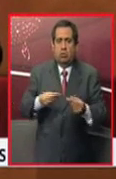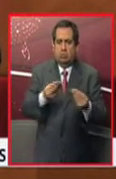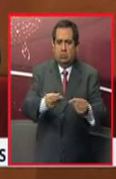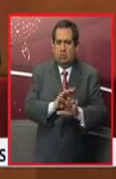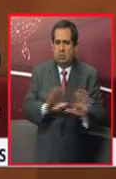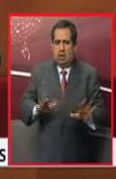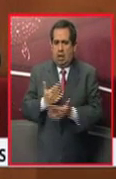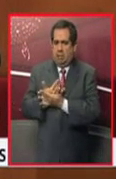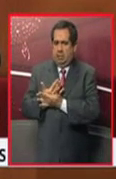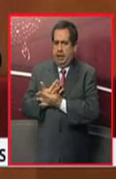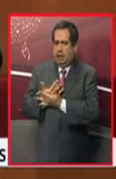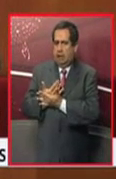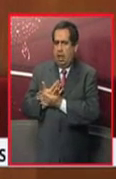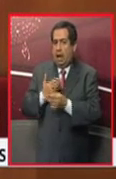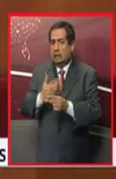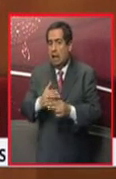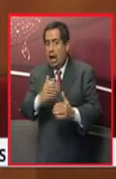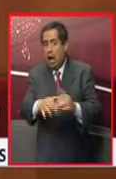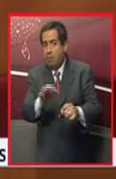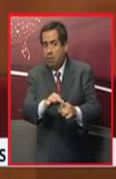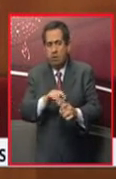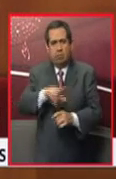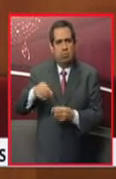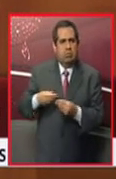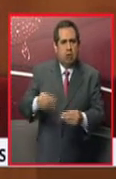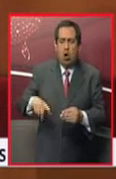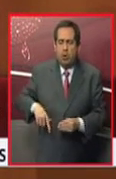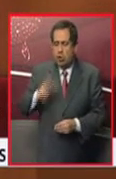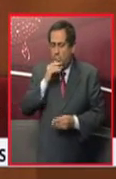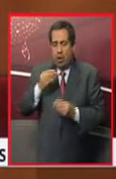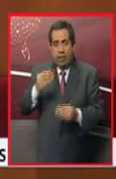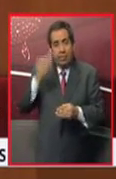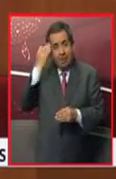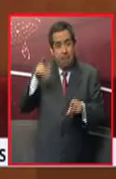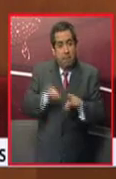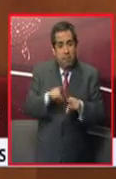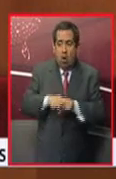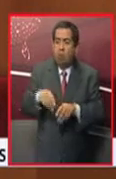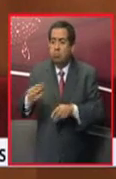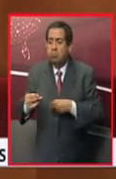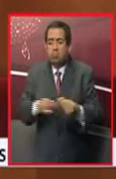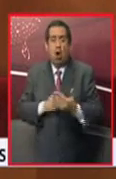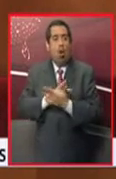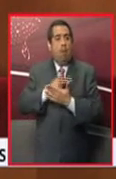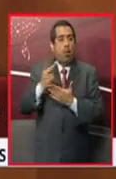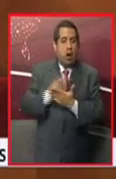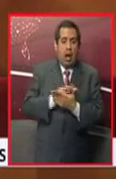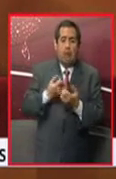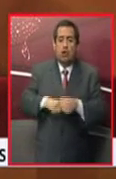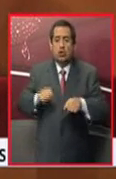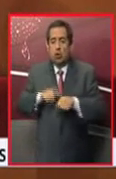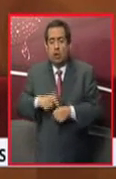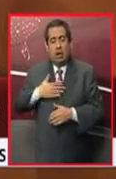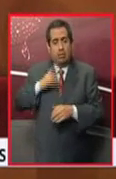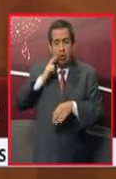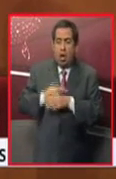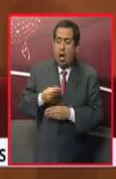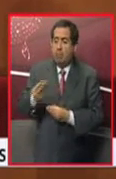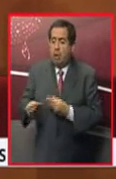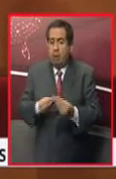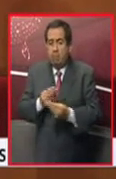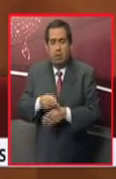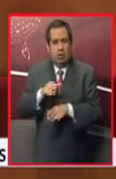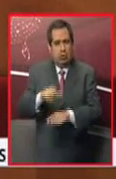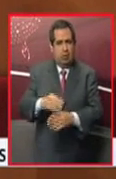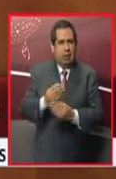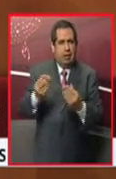la sustitución de equipos por parte de los gobiernos, como parte de los programas sociales que tienen ellos a su cargo en términos de